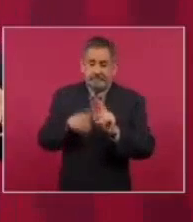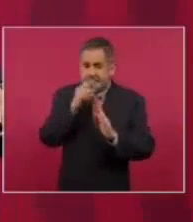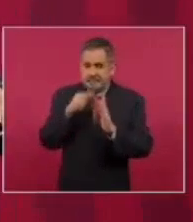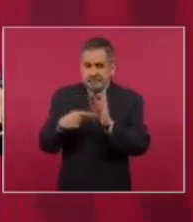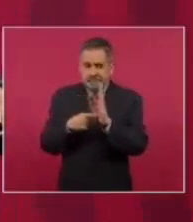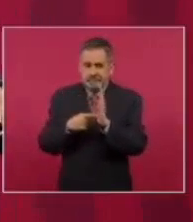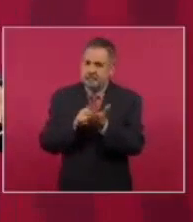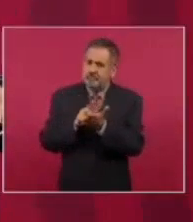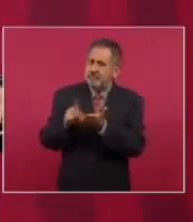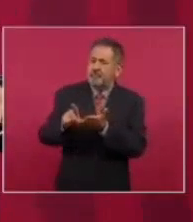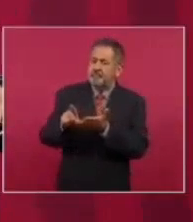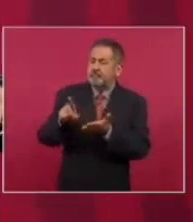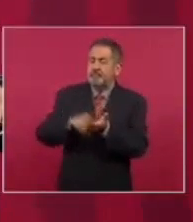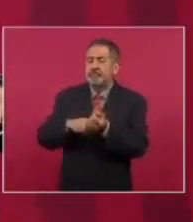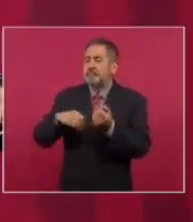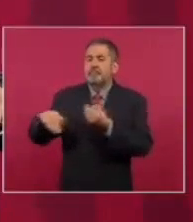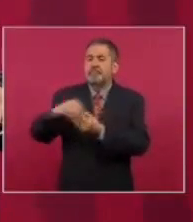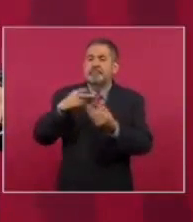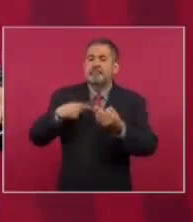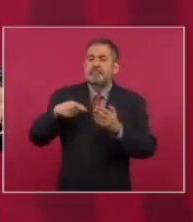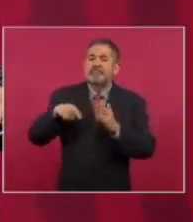como un derecho constitucional